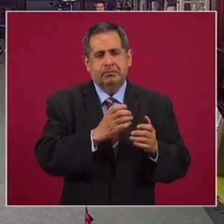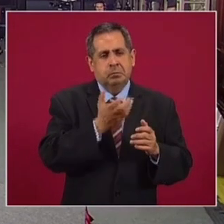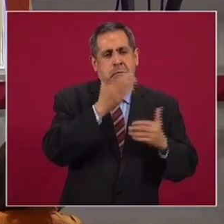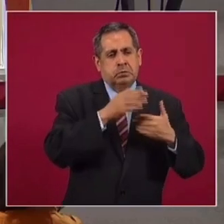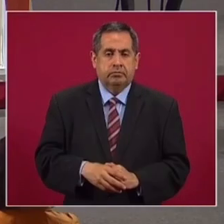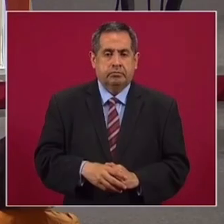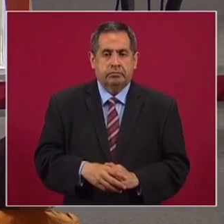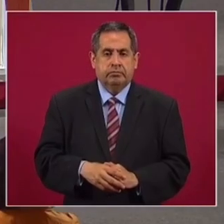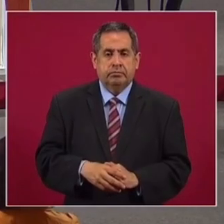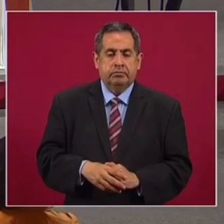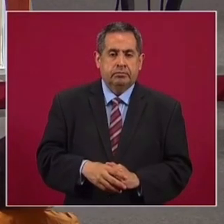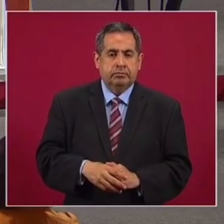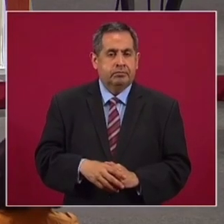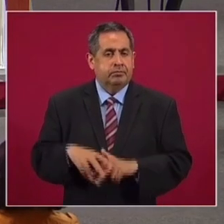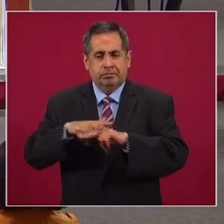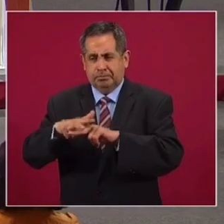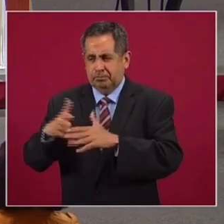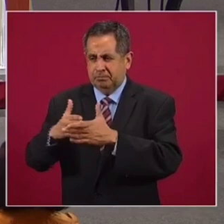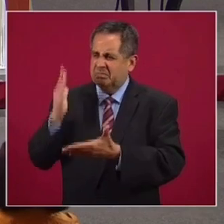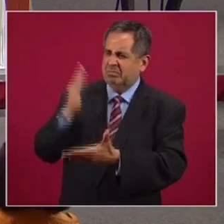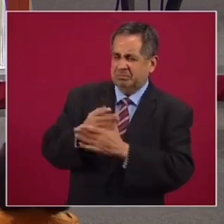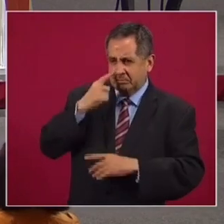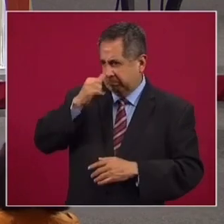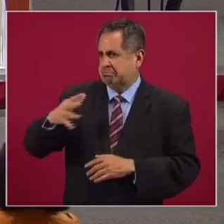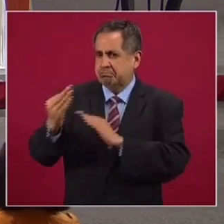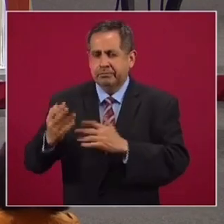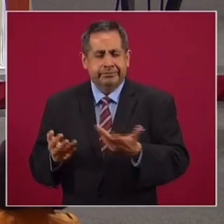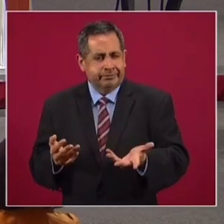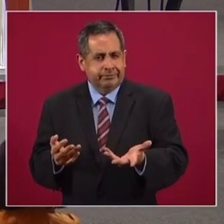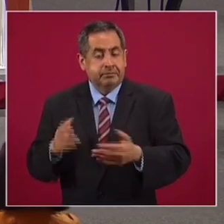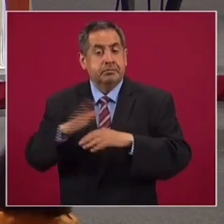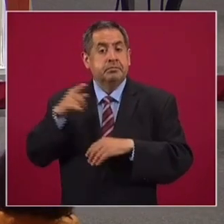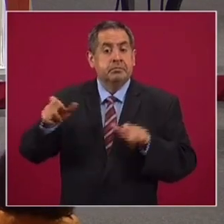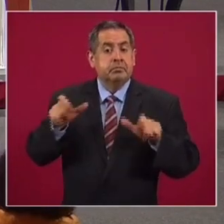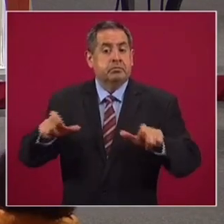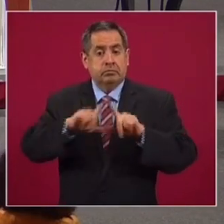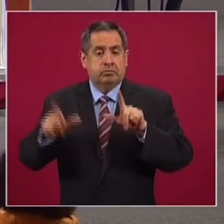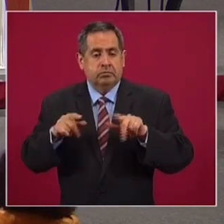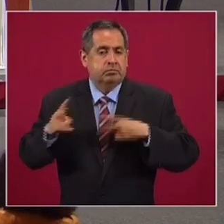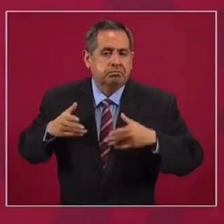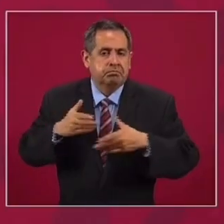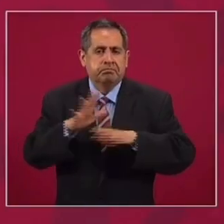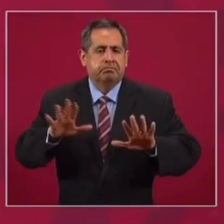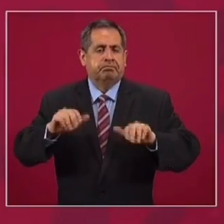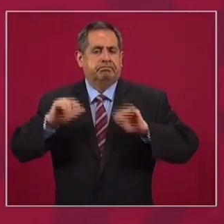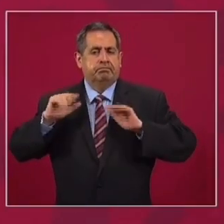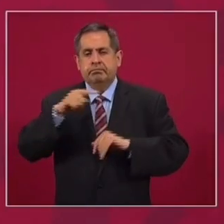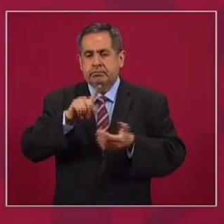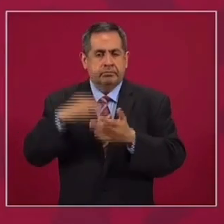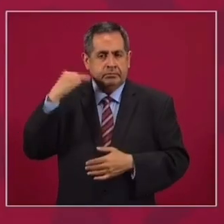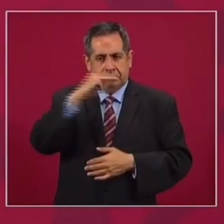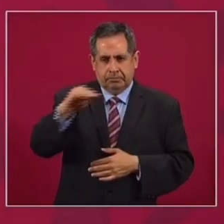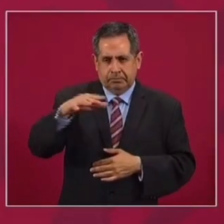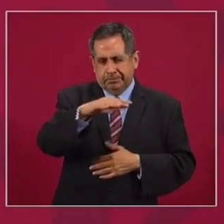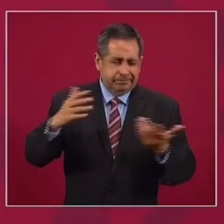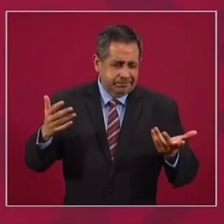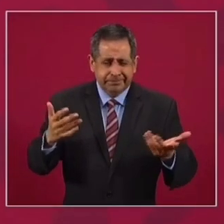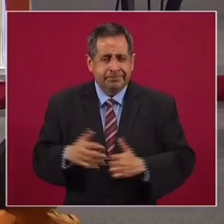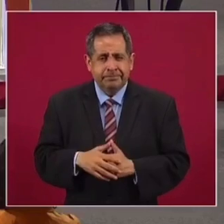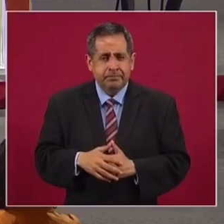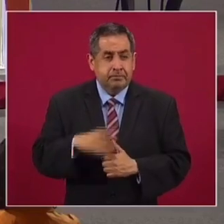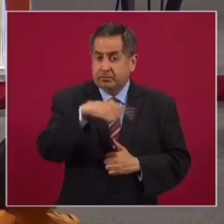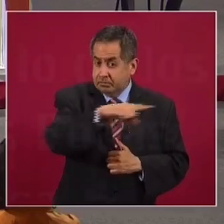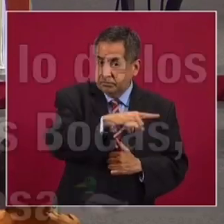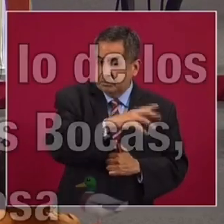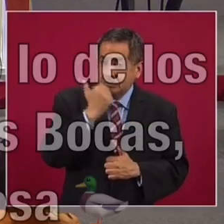conservadurismo. Lo que antes en sus narices porque estaba la Guardia Nacional y no intervino en Michoacán. O sea,